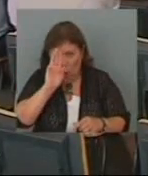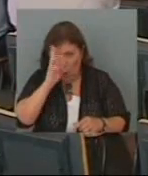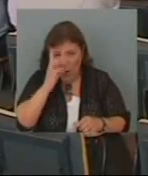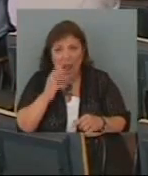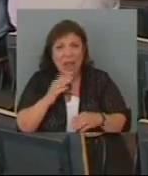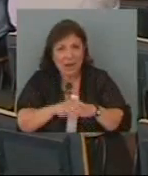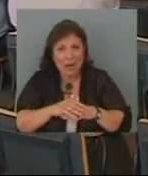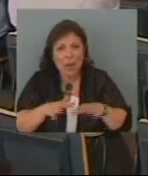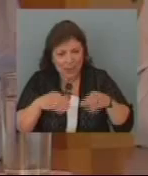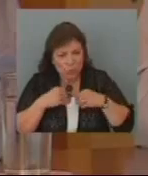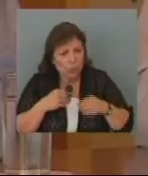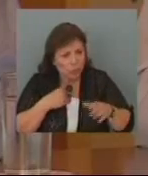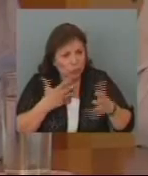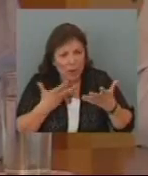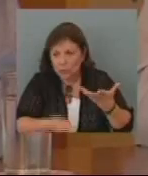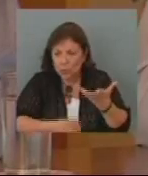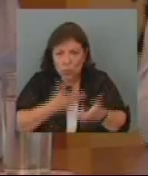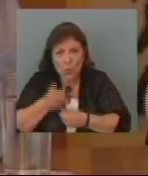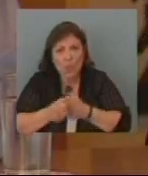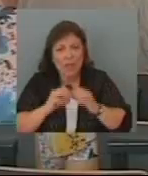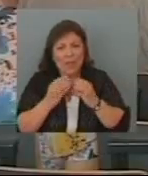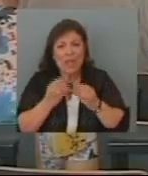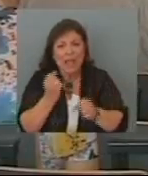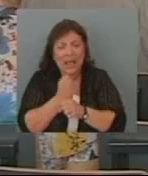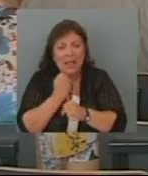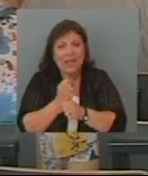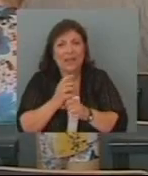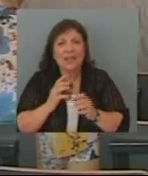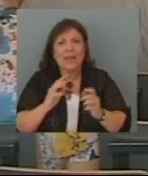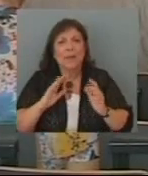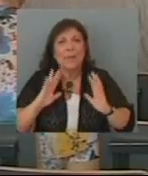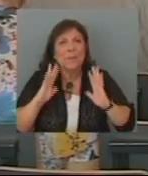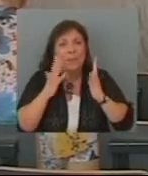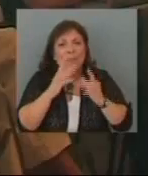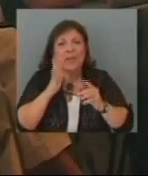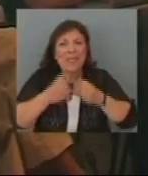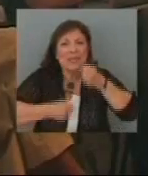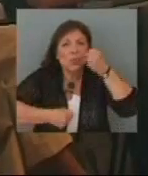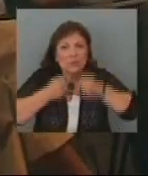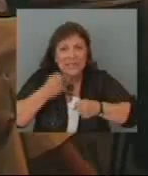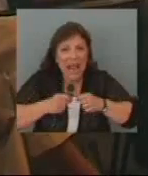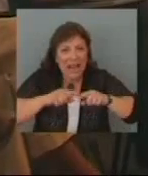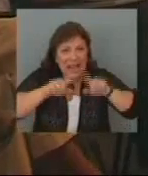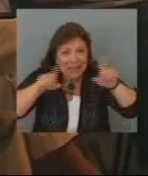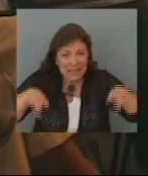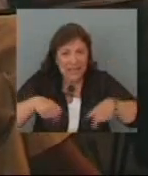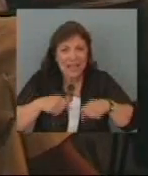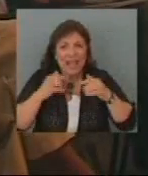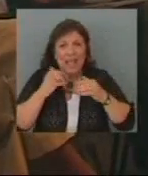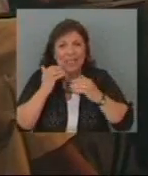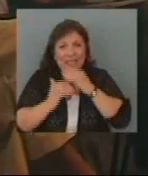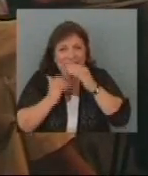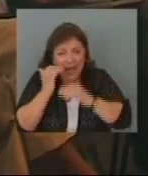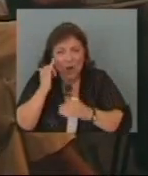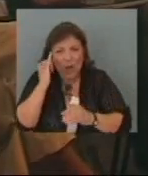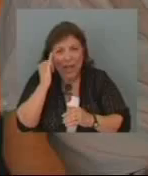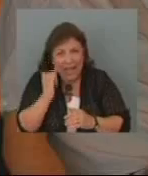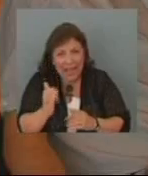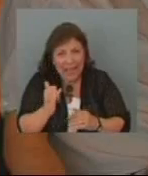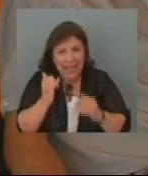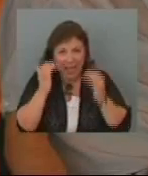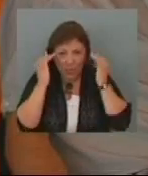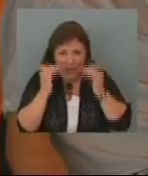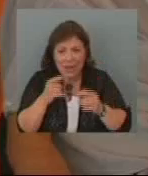participó junto a otras autoridades de una actividad sobre parques industriales, desarrollo y educación, realizado en el Parque